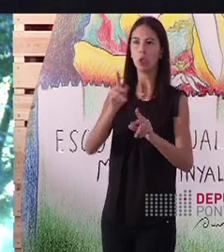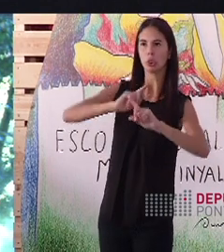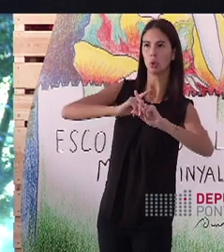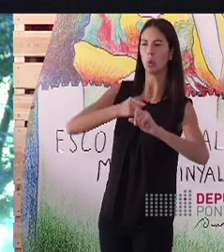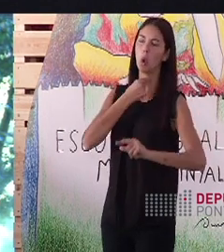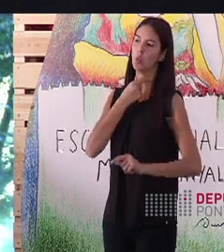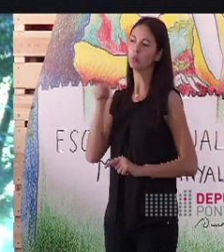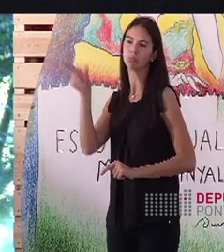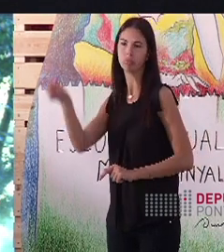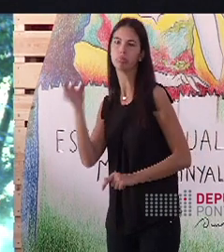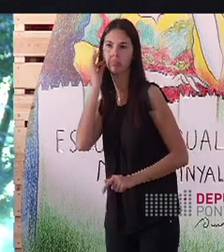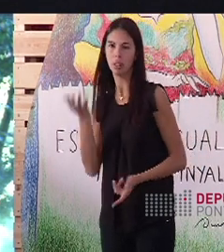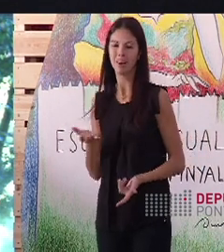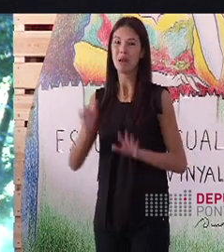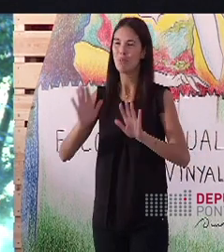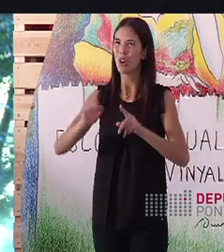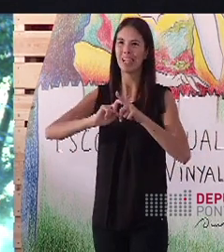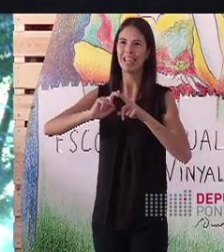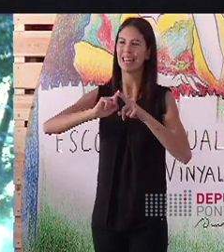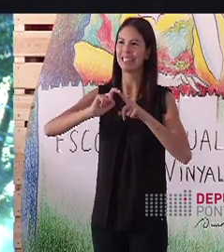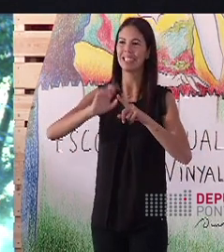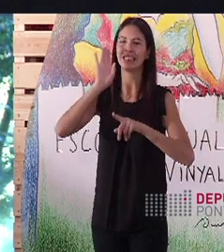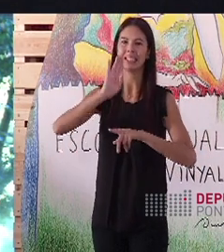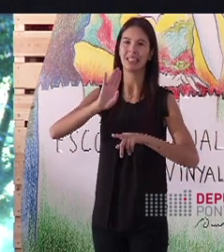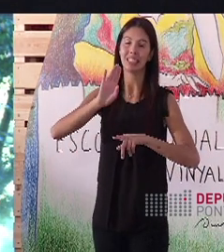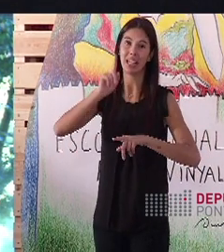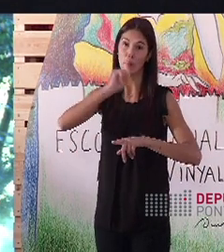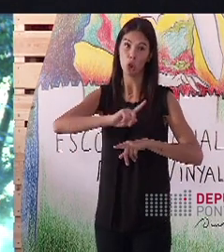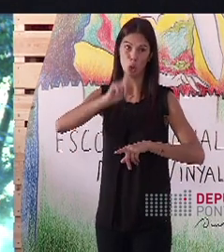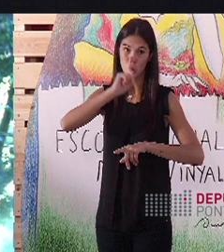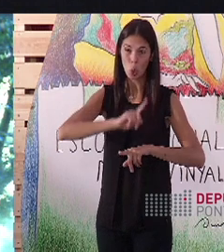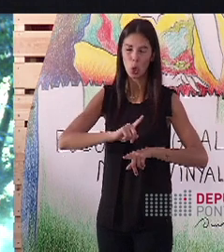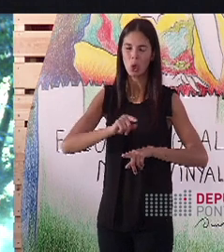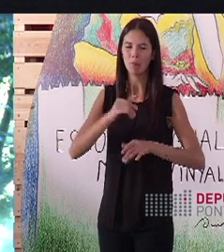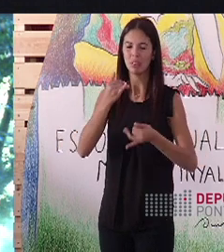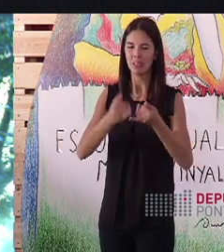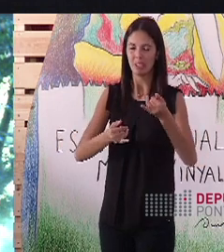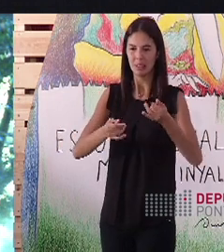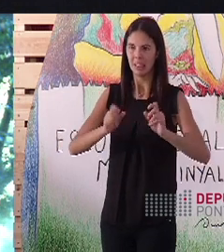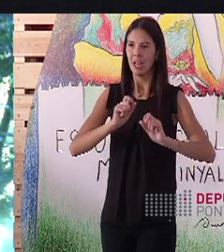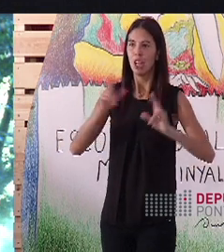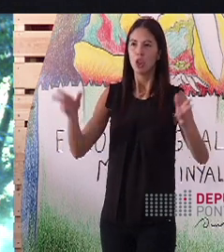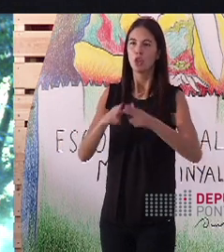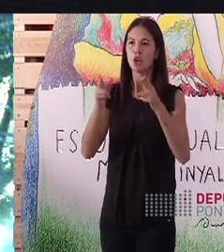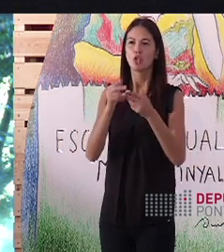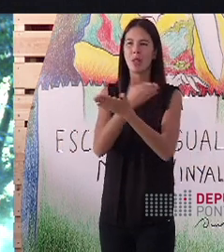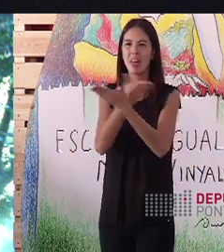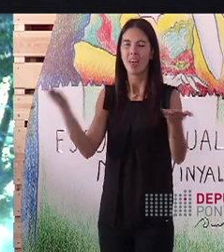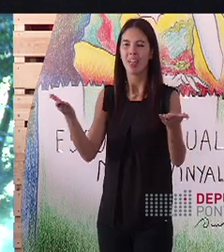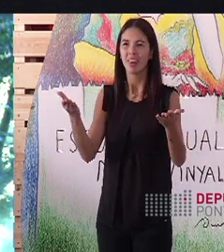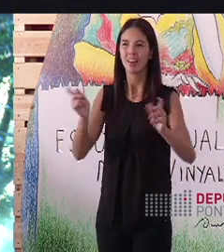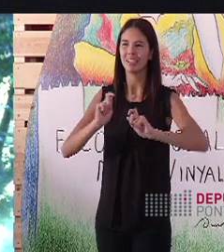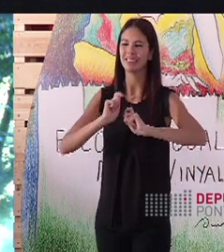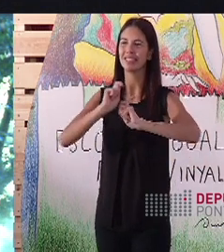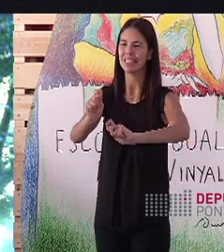Pero la característica que tiene la prostitución es que envía a la sociedad el mensaje de